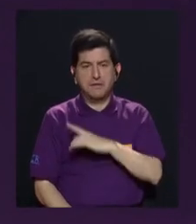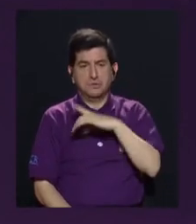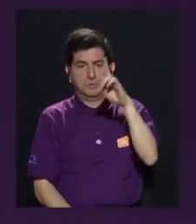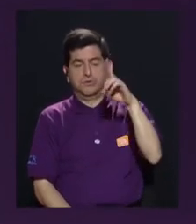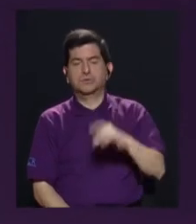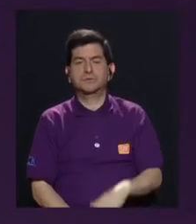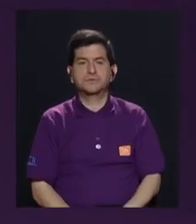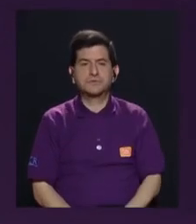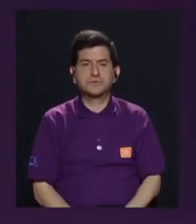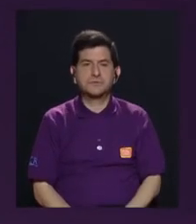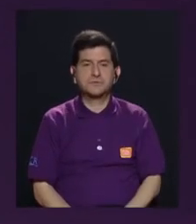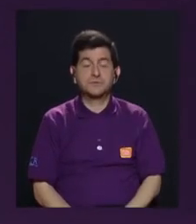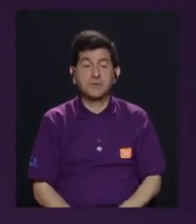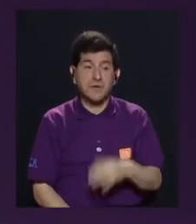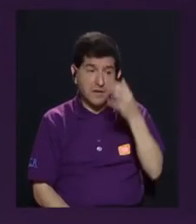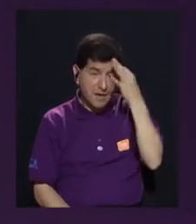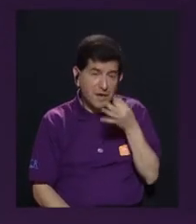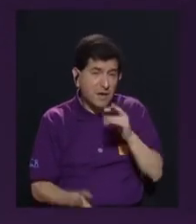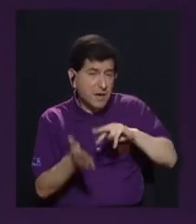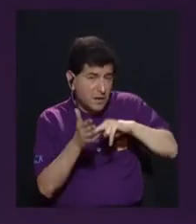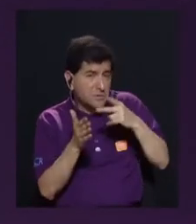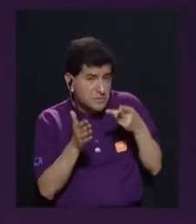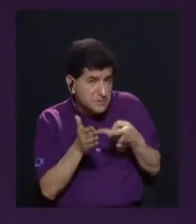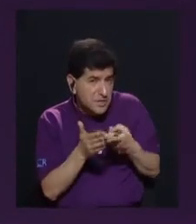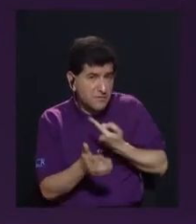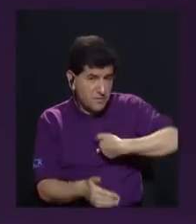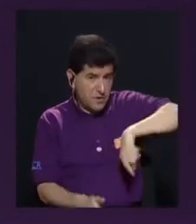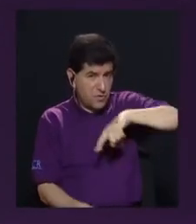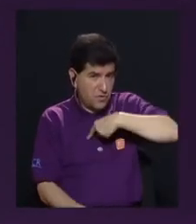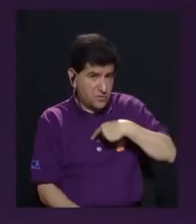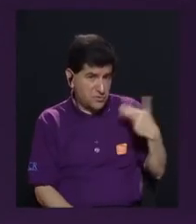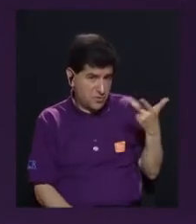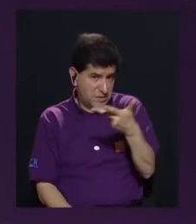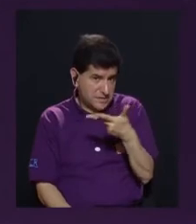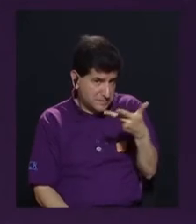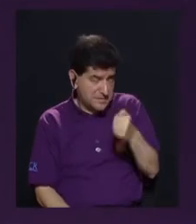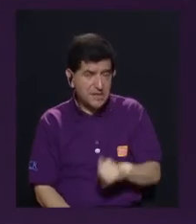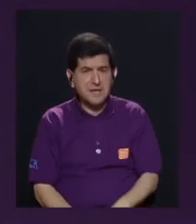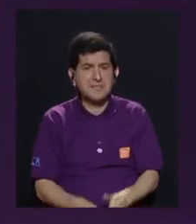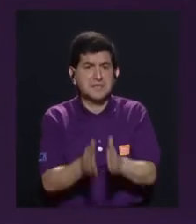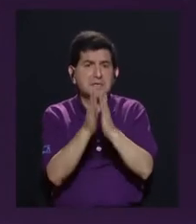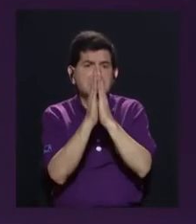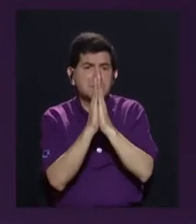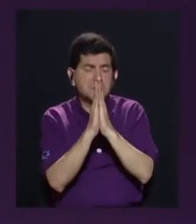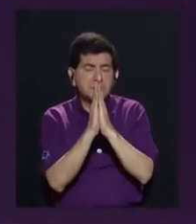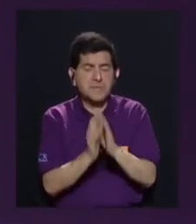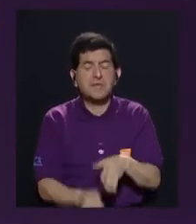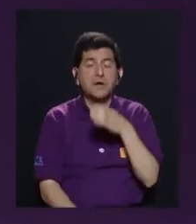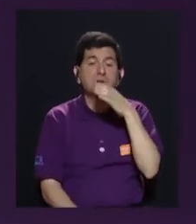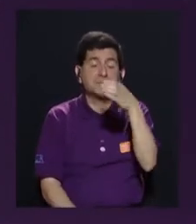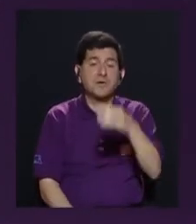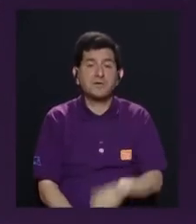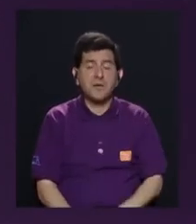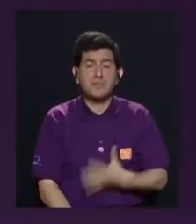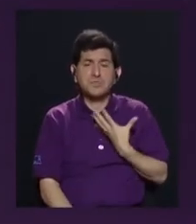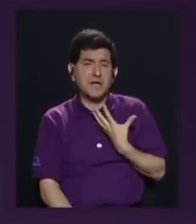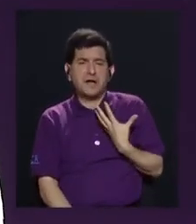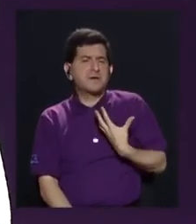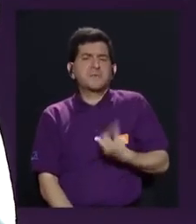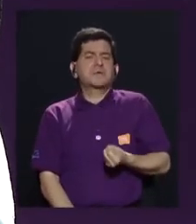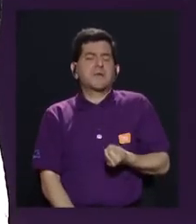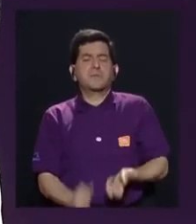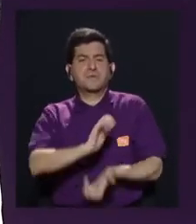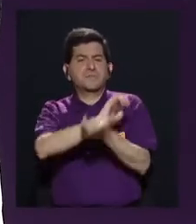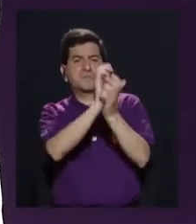señoras en lo que se refiere a nosotras a las tres seguro nos pide nos nos recomienda que nos arrepintamos y nos